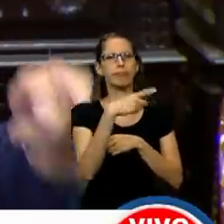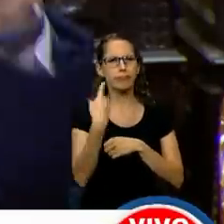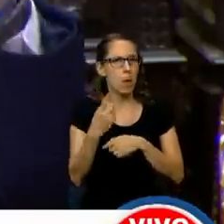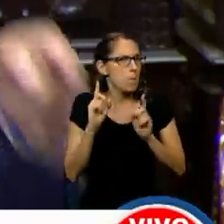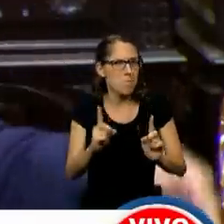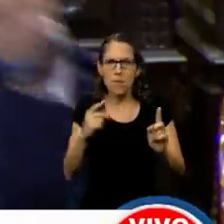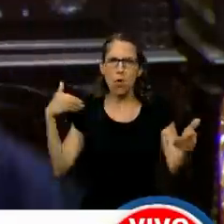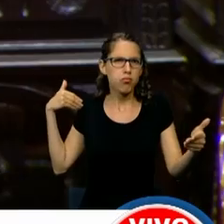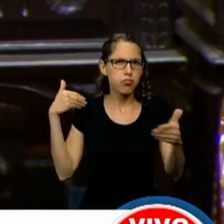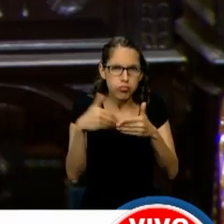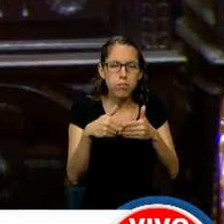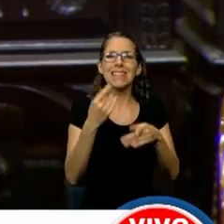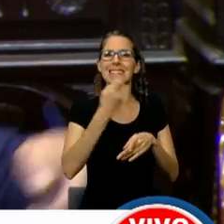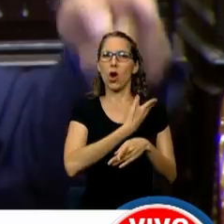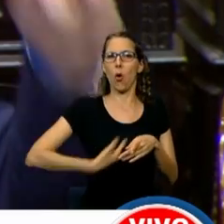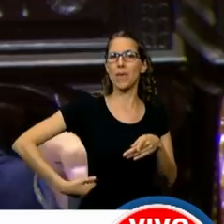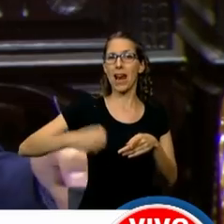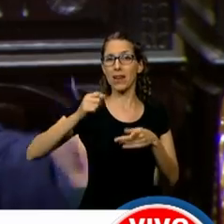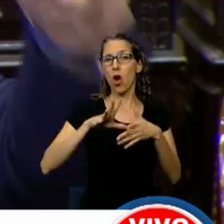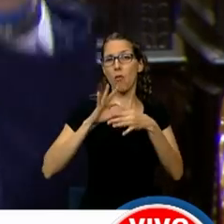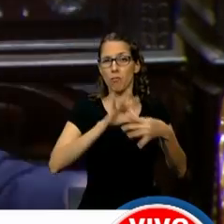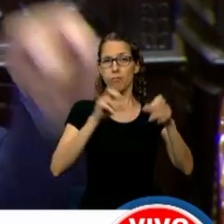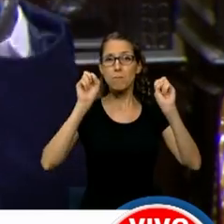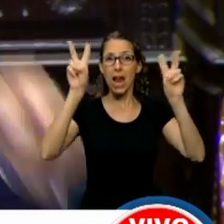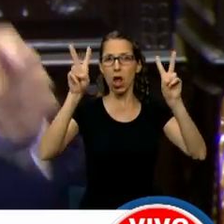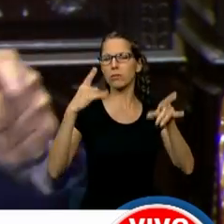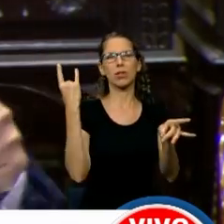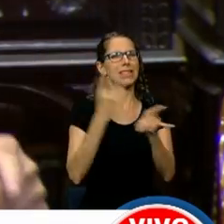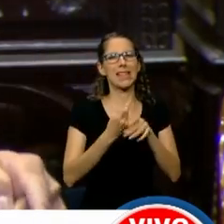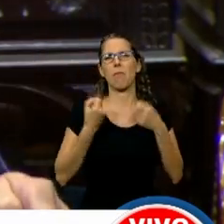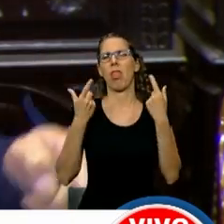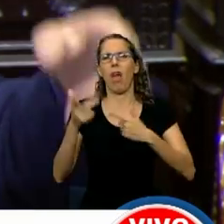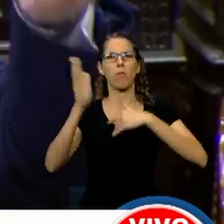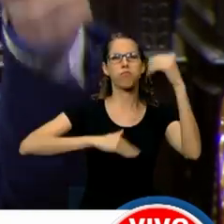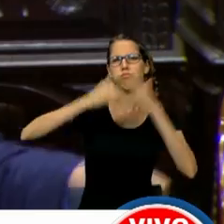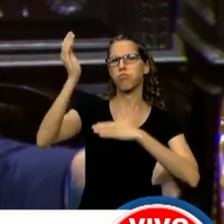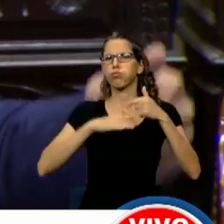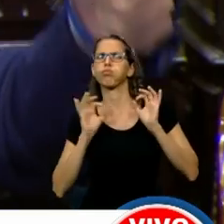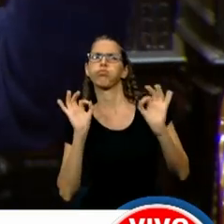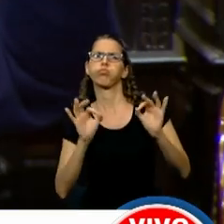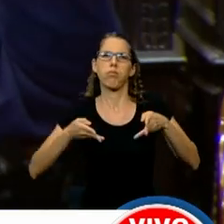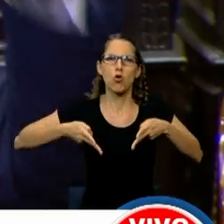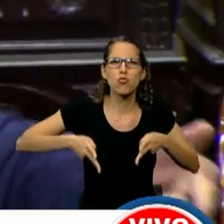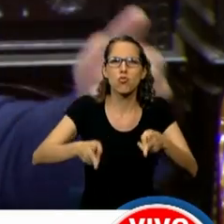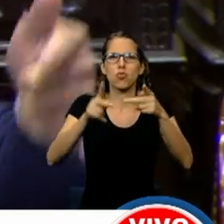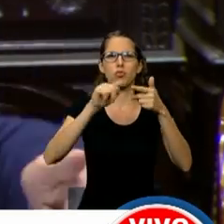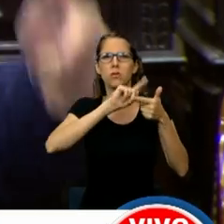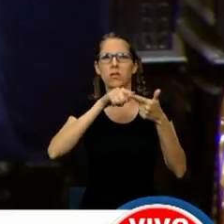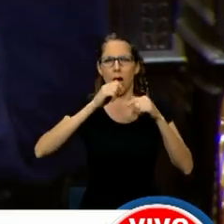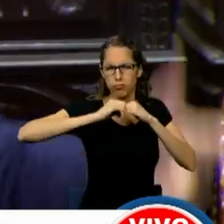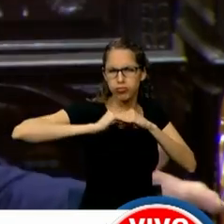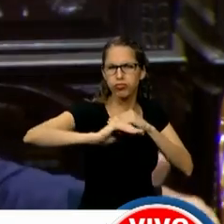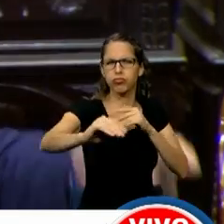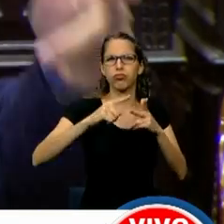siempre cuando gobernó el peronismo obras a lo largo ya lo ancho de nuestra provincia rutas pavimento